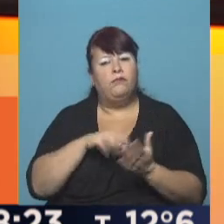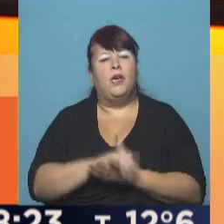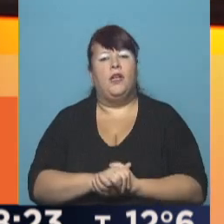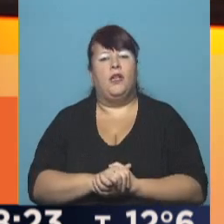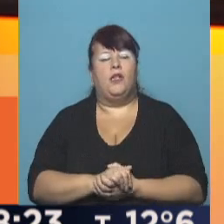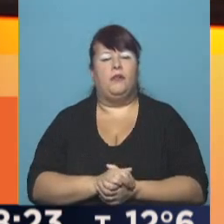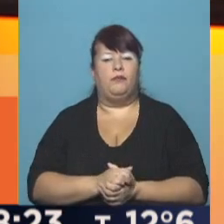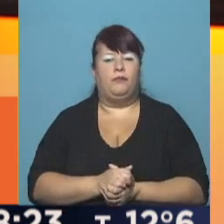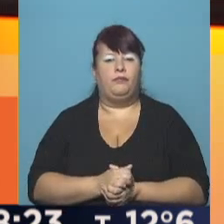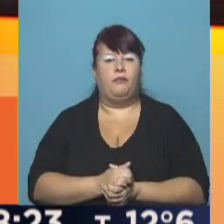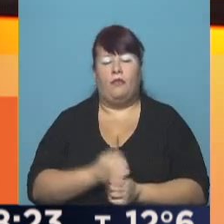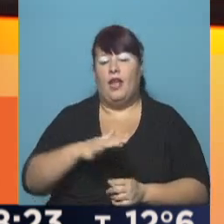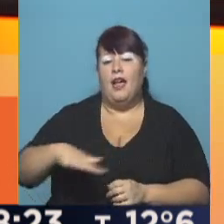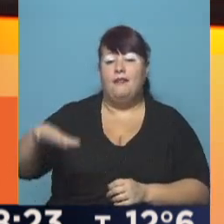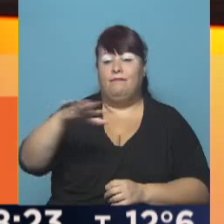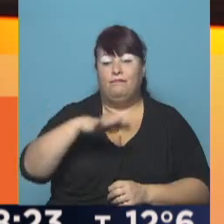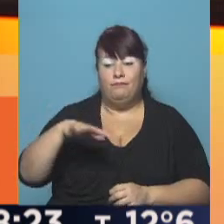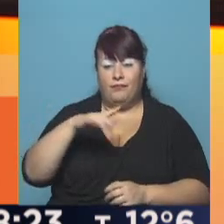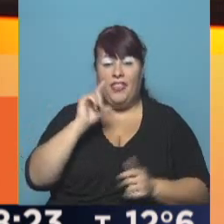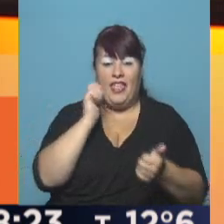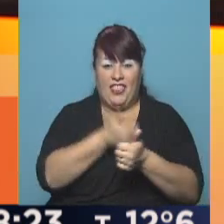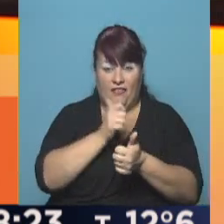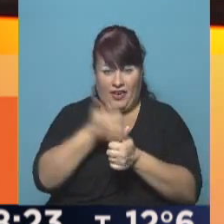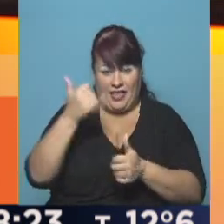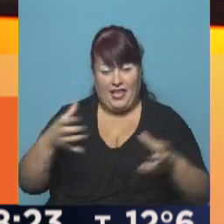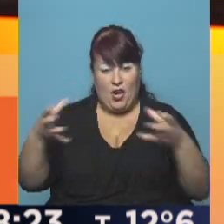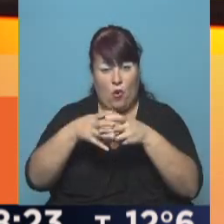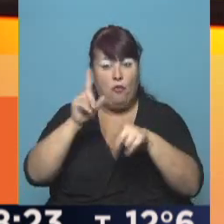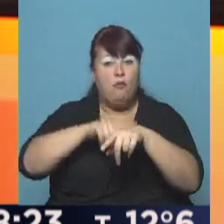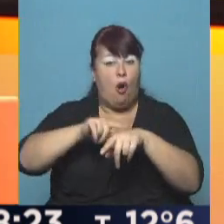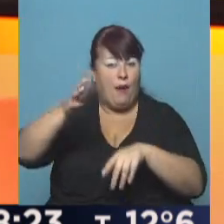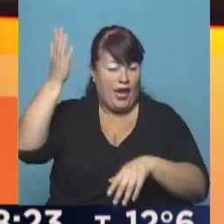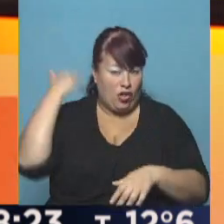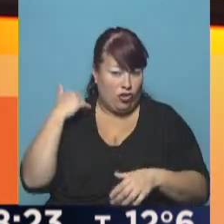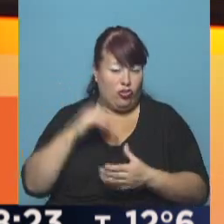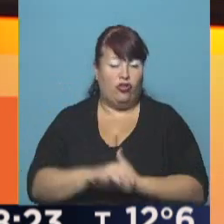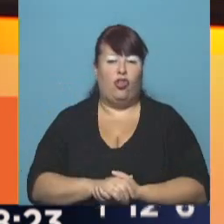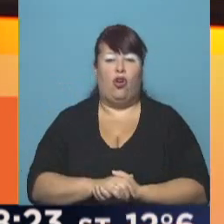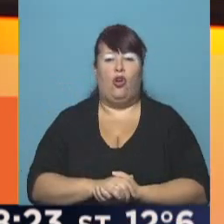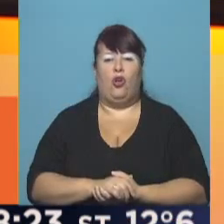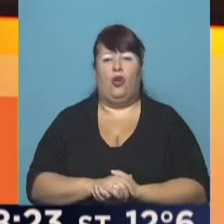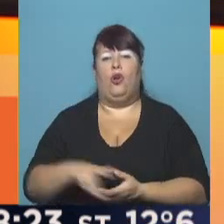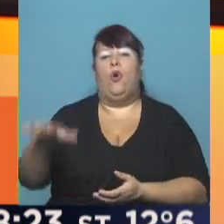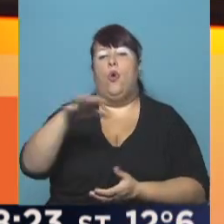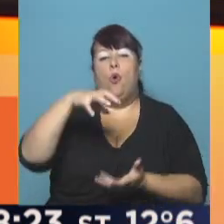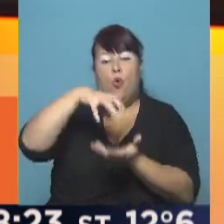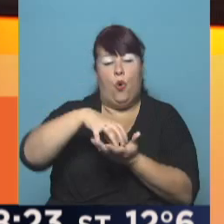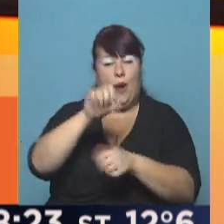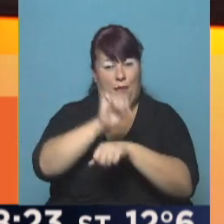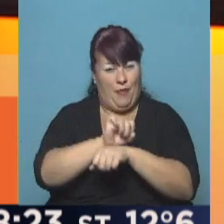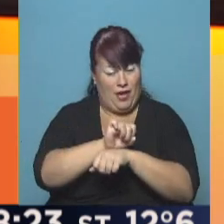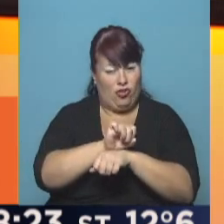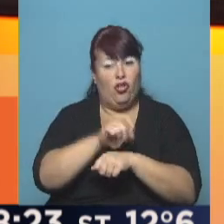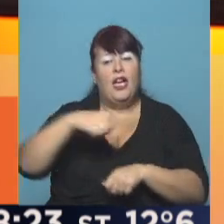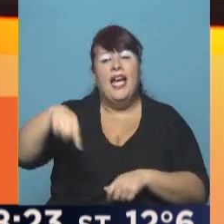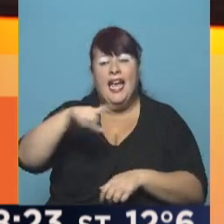con la población de ofensores sexuales que ellos tenían en ese momento en uno de los establecimientos penales,